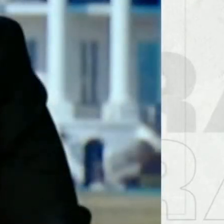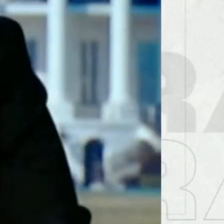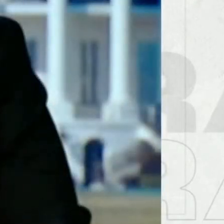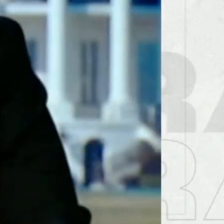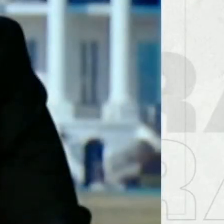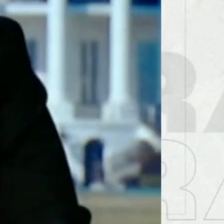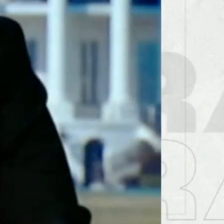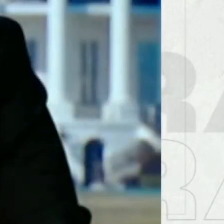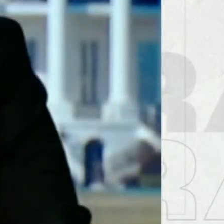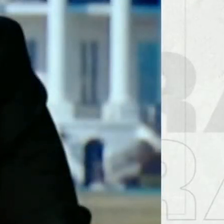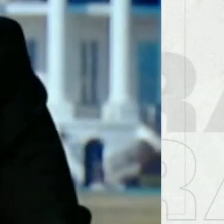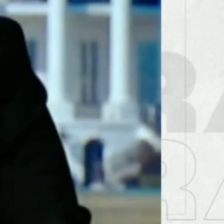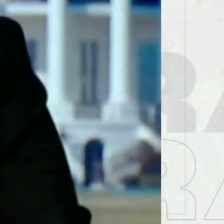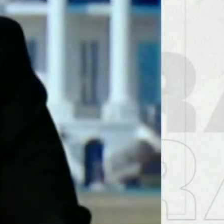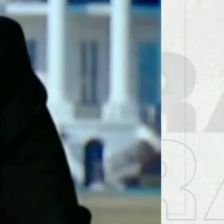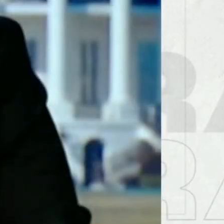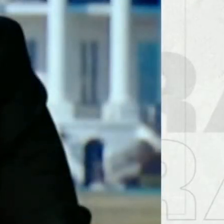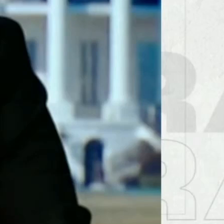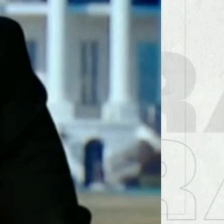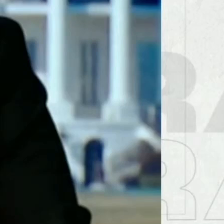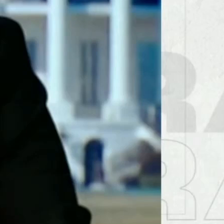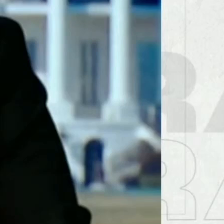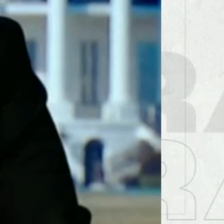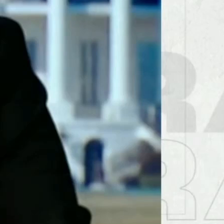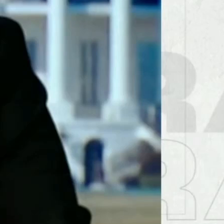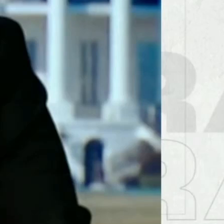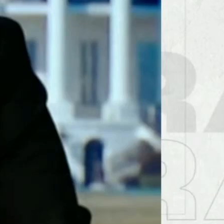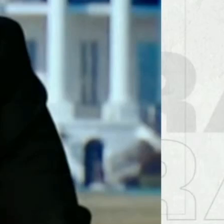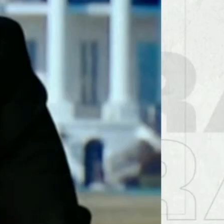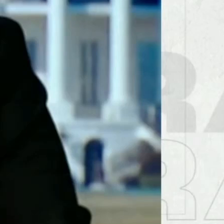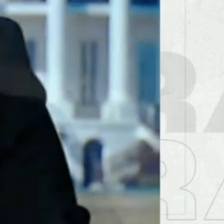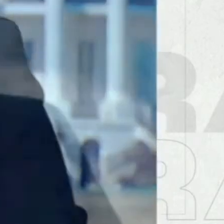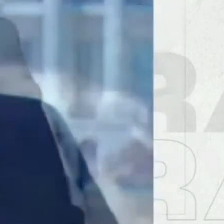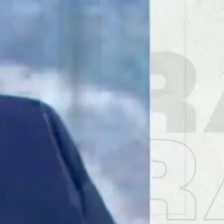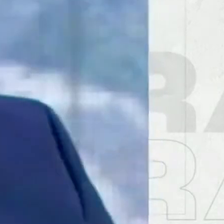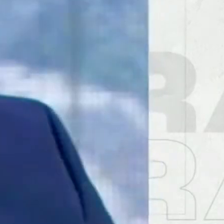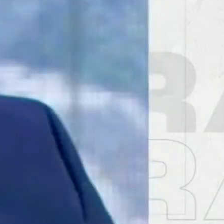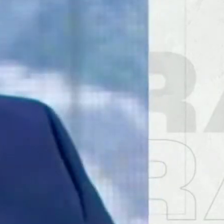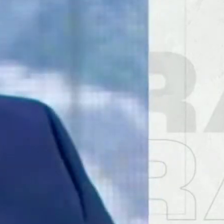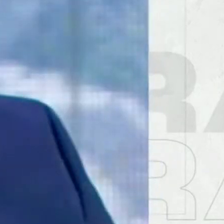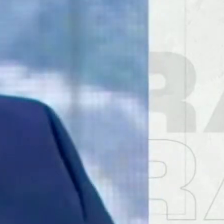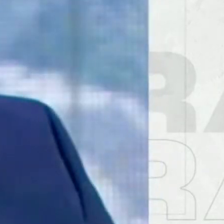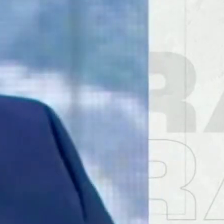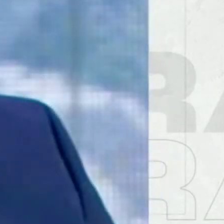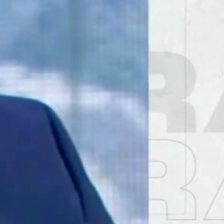drogas y en los últimos 2 años han fallecido como